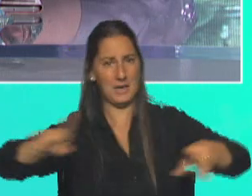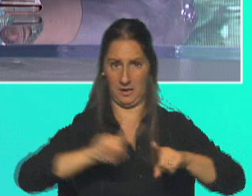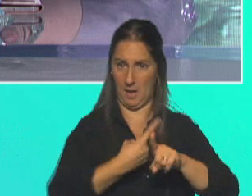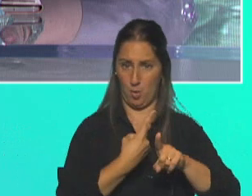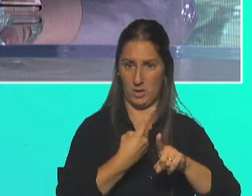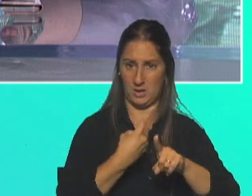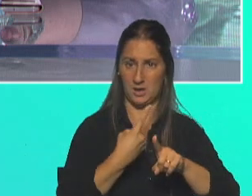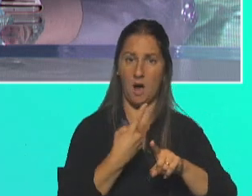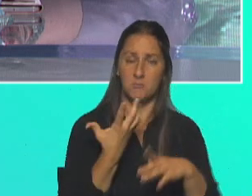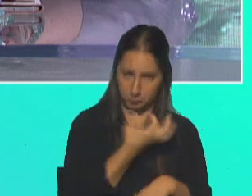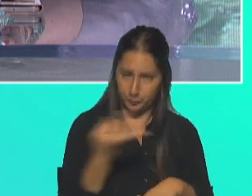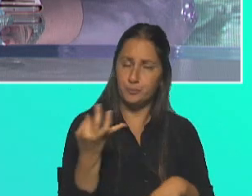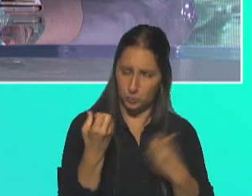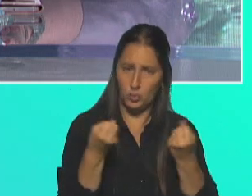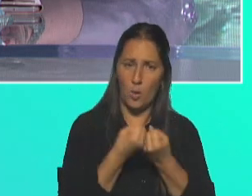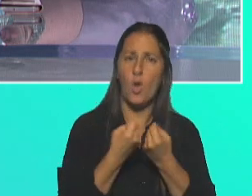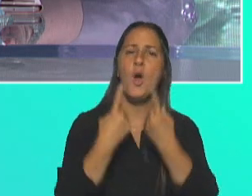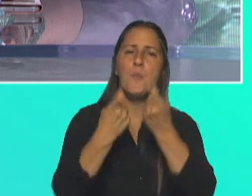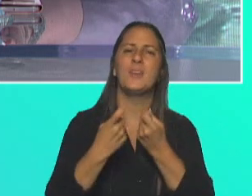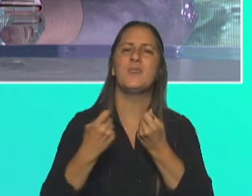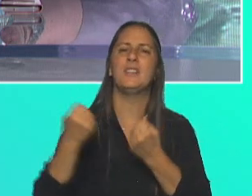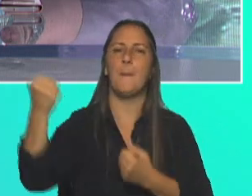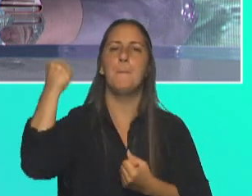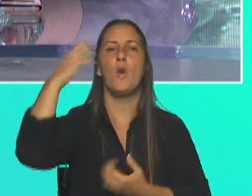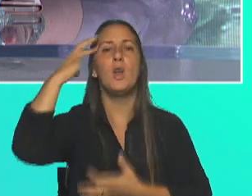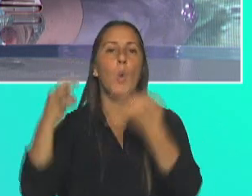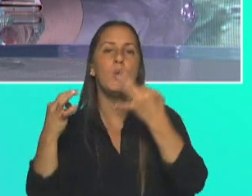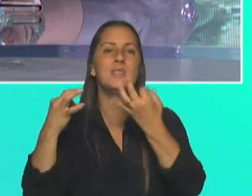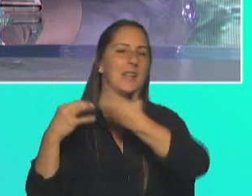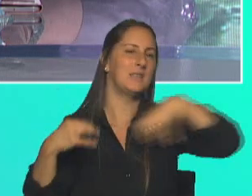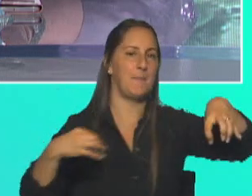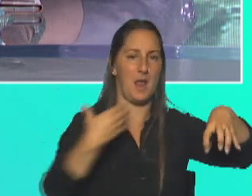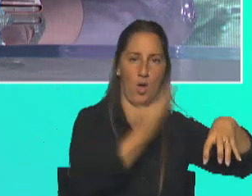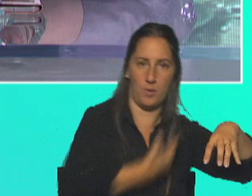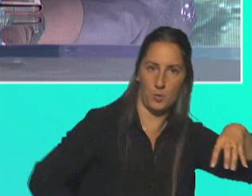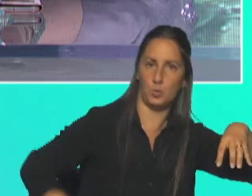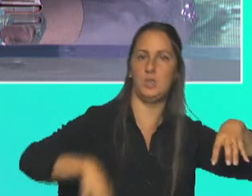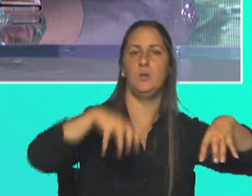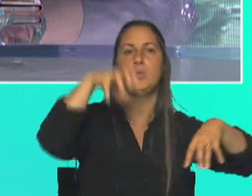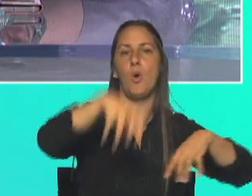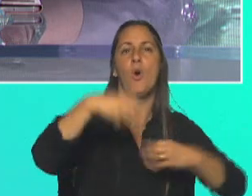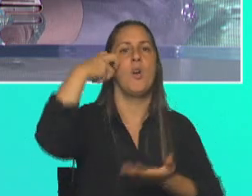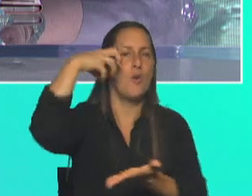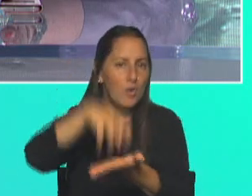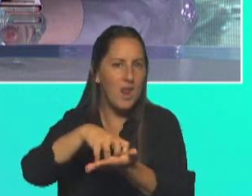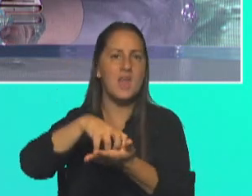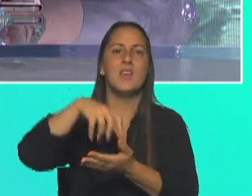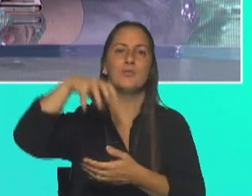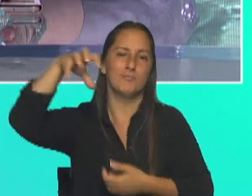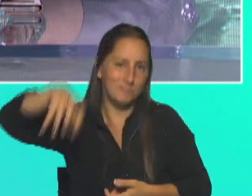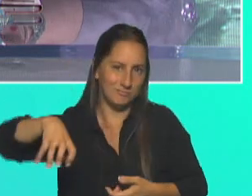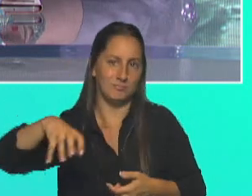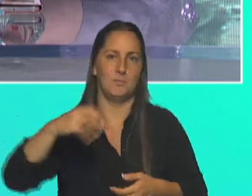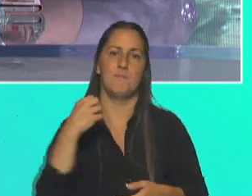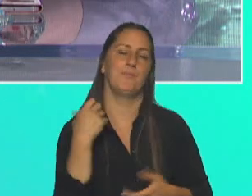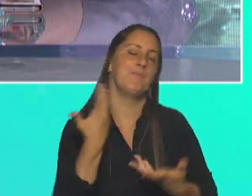de acuerdo, pero también es necesario un poder judicial independiente de los otros poderes, que uno llama los poderes fácticos, etcétera, que son los